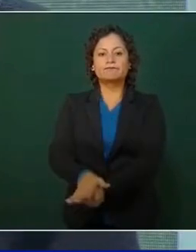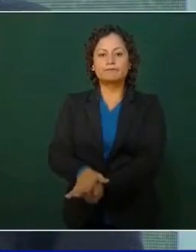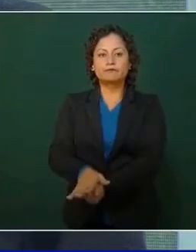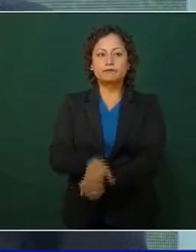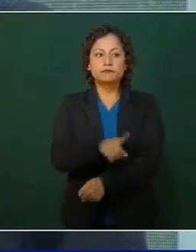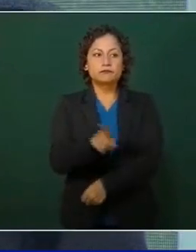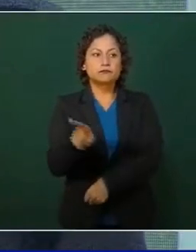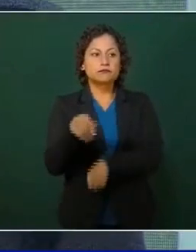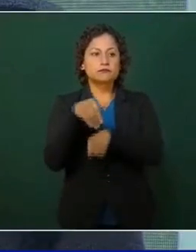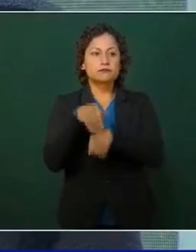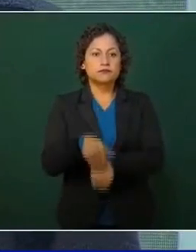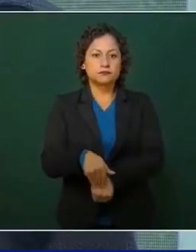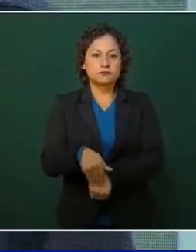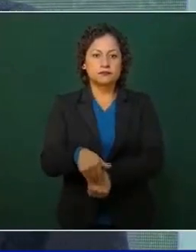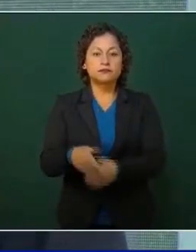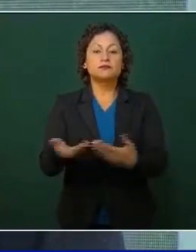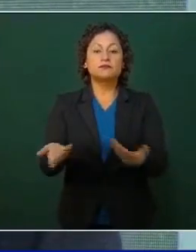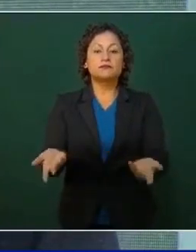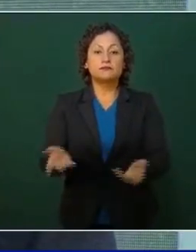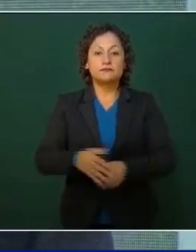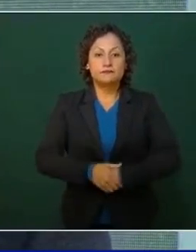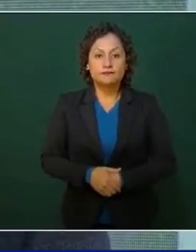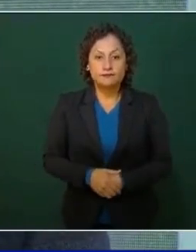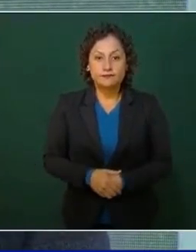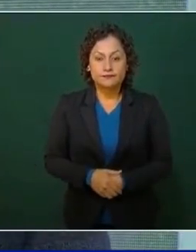gritaban como pregoneros